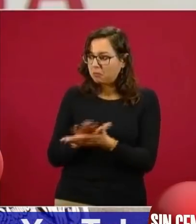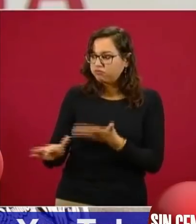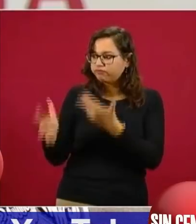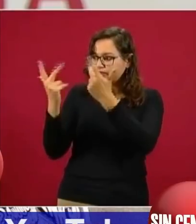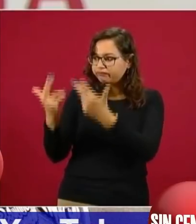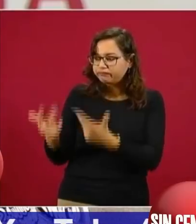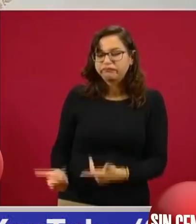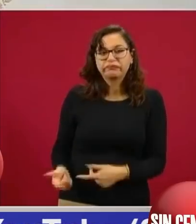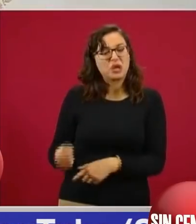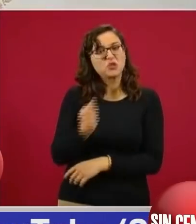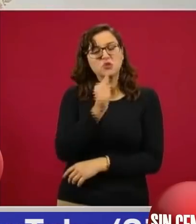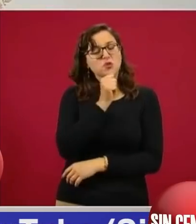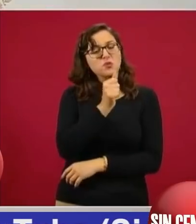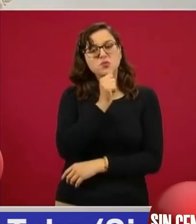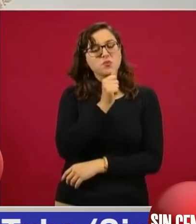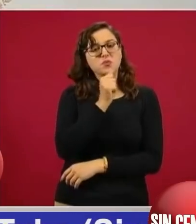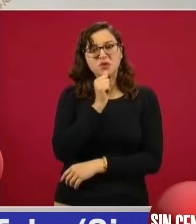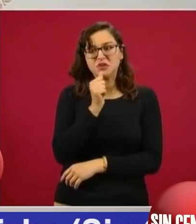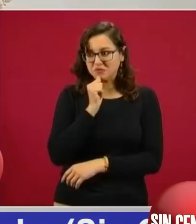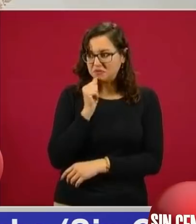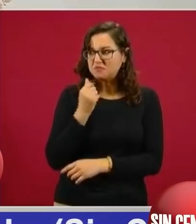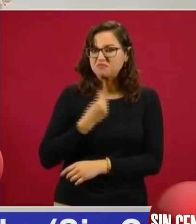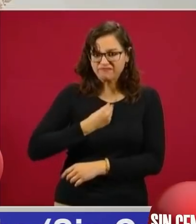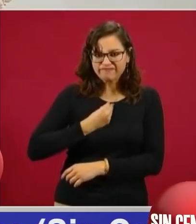destruir esta empresa.